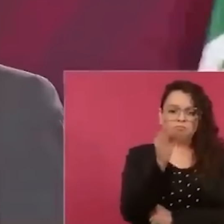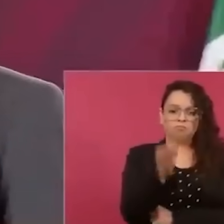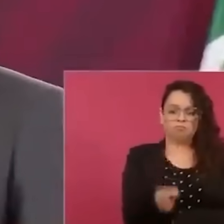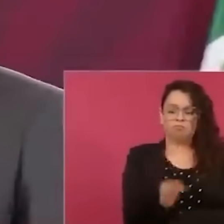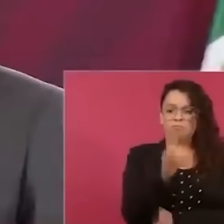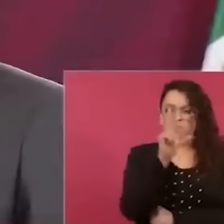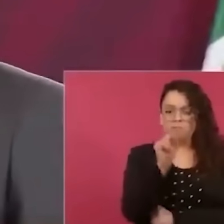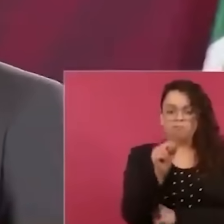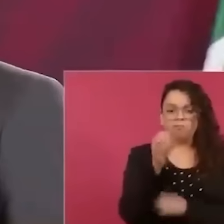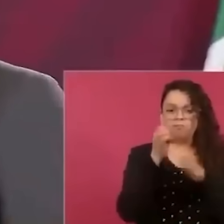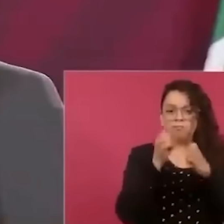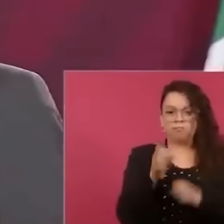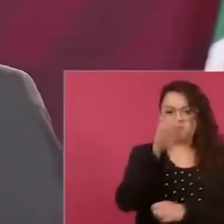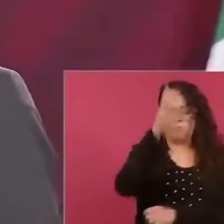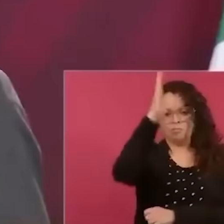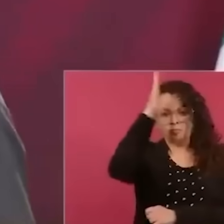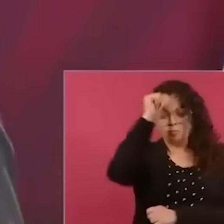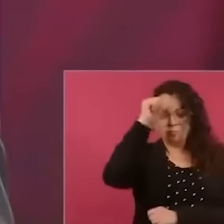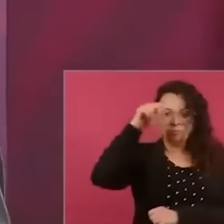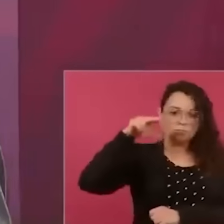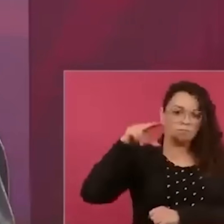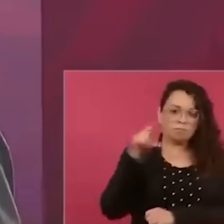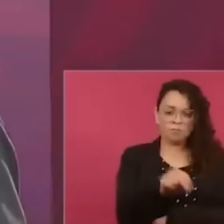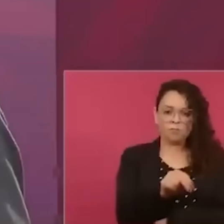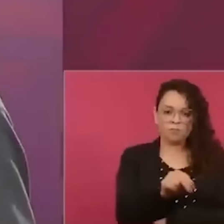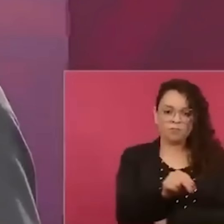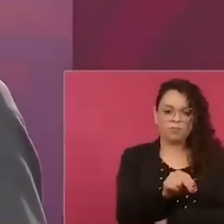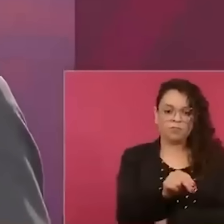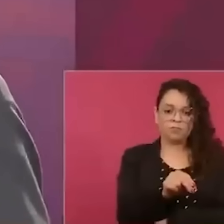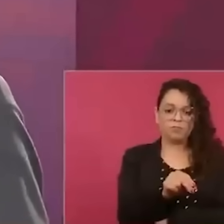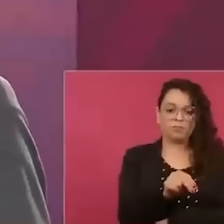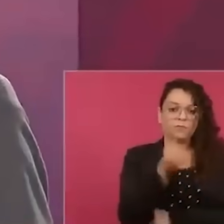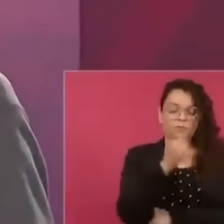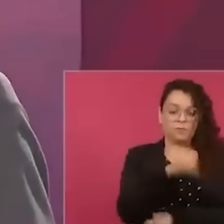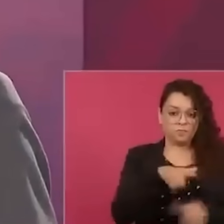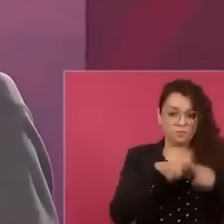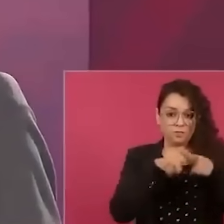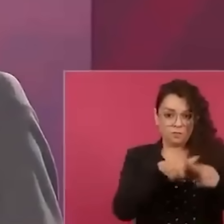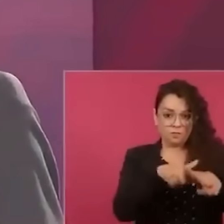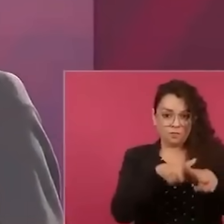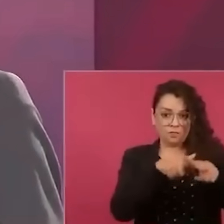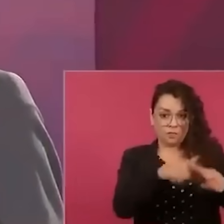que continúe el modelo anterior,